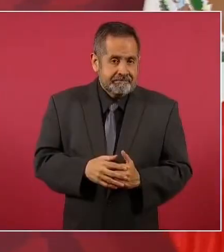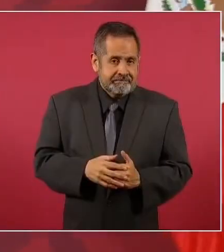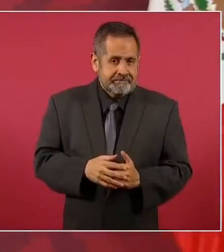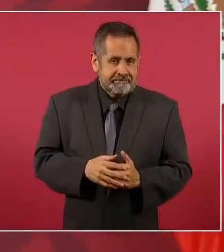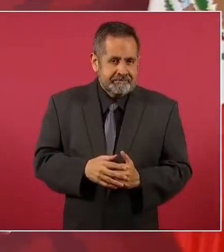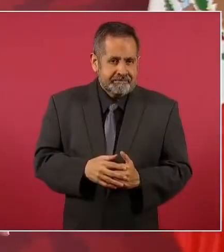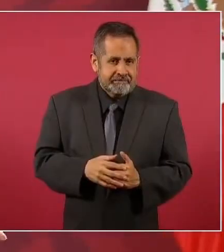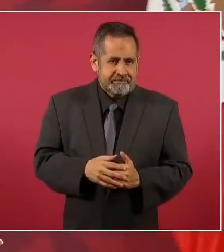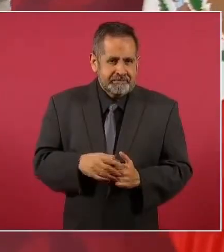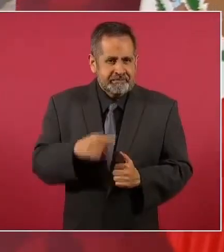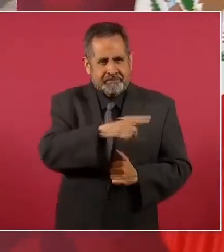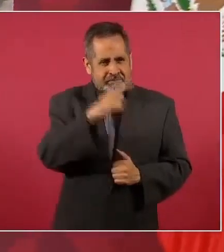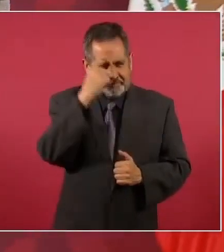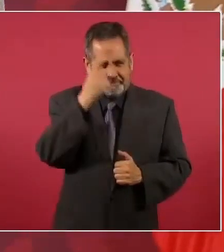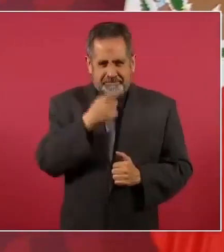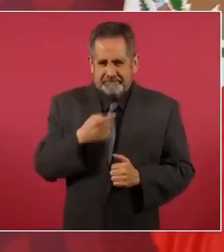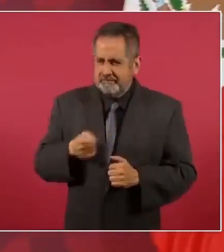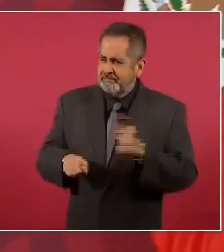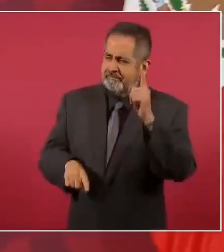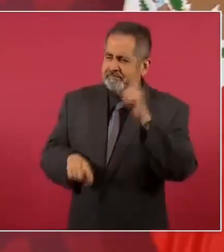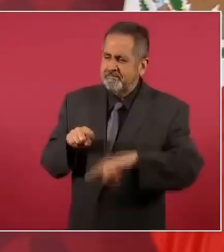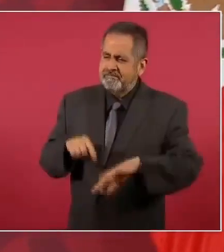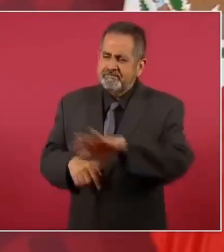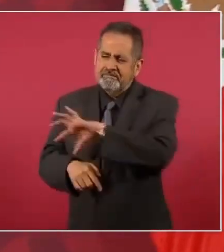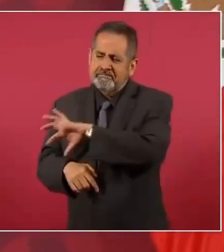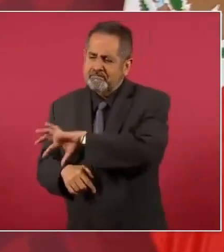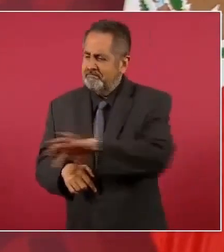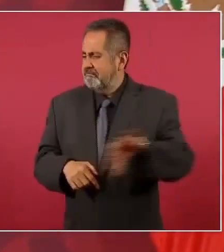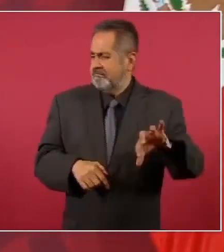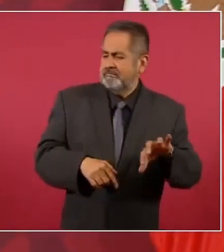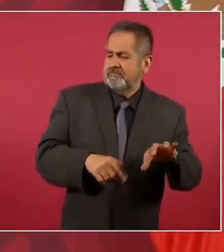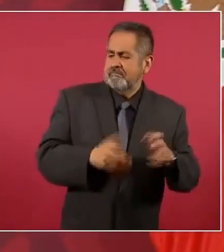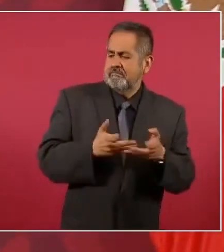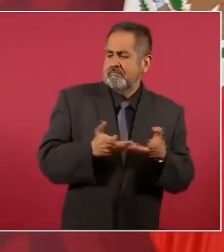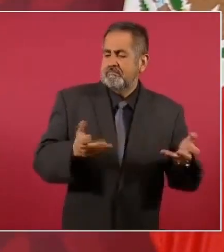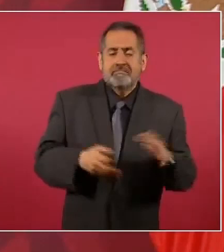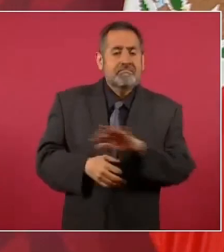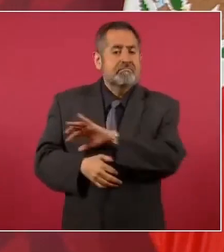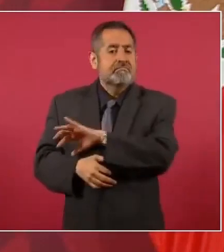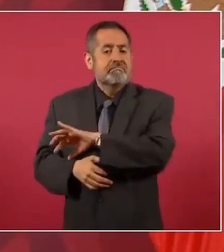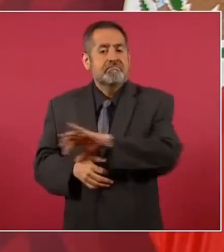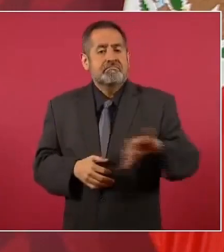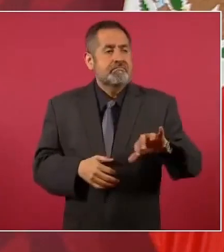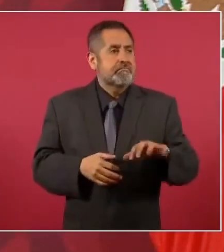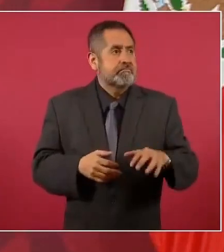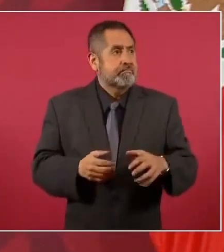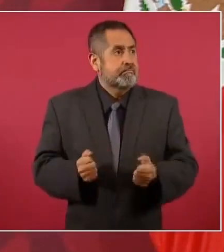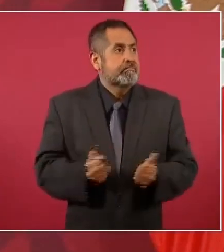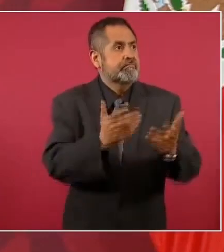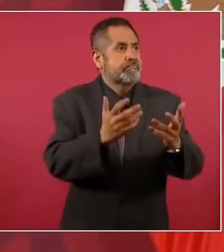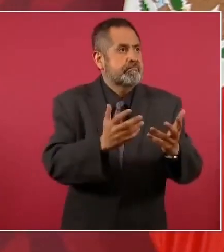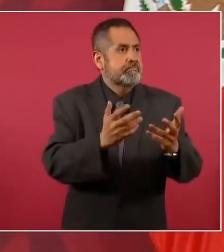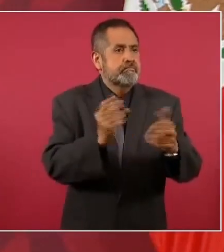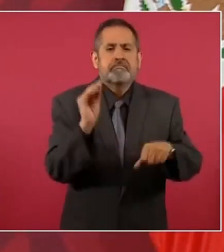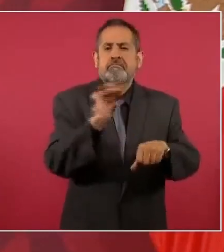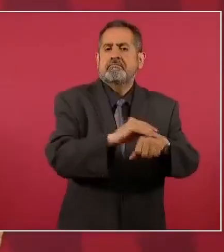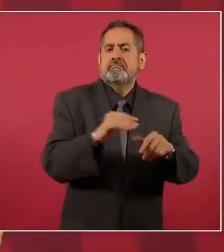ese gran zarpazo, después de que nos quitaron más de la mitad del territorio.